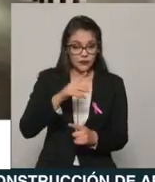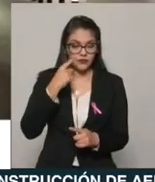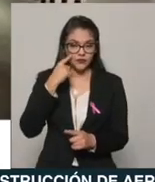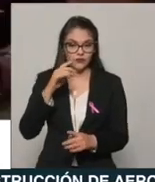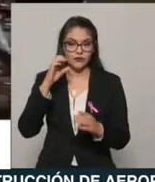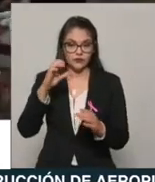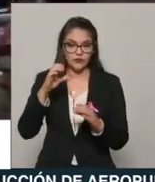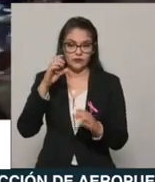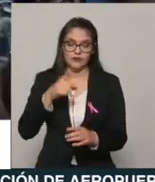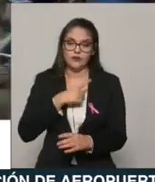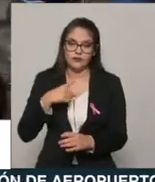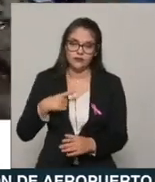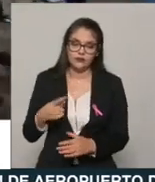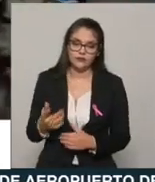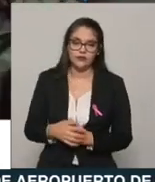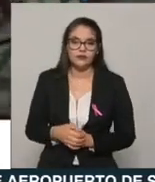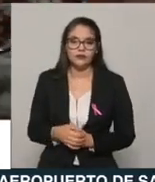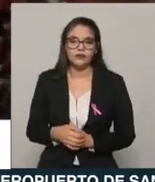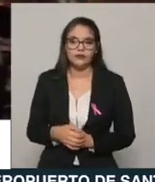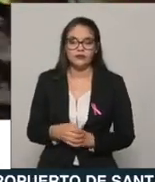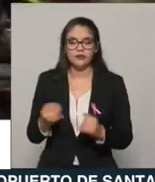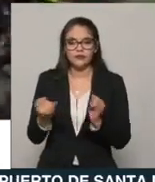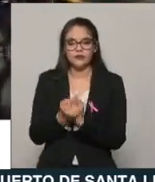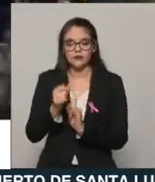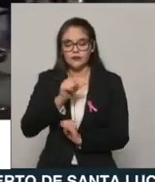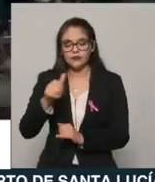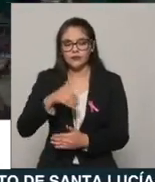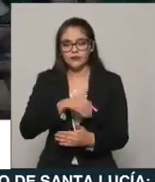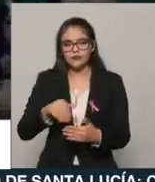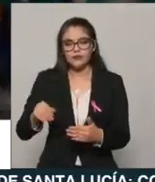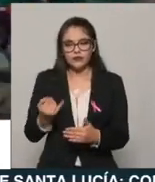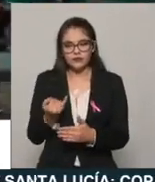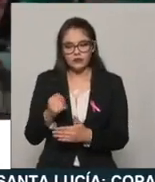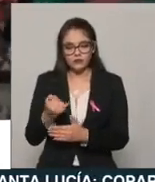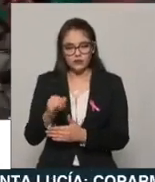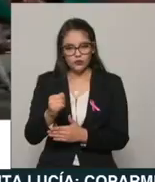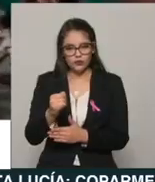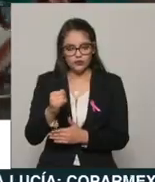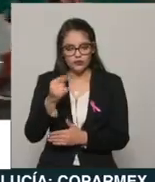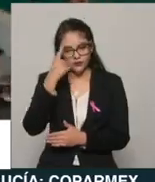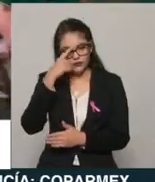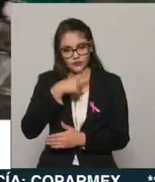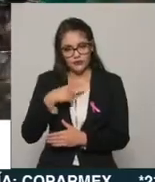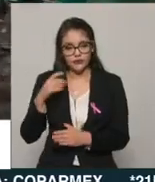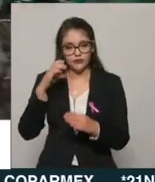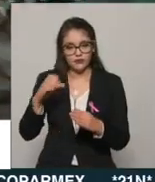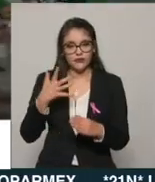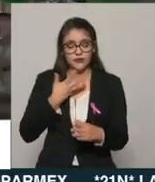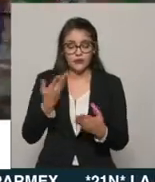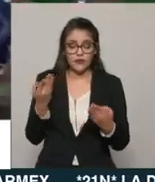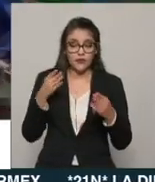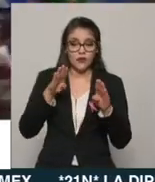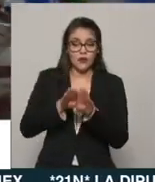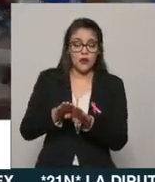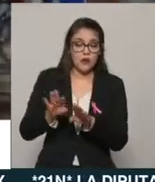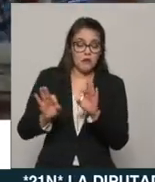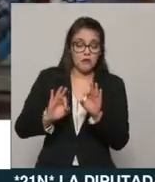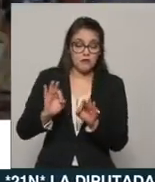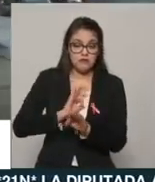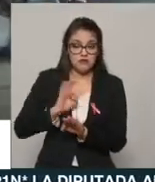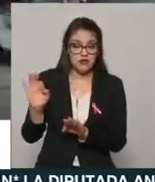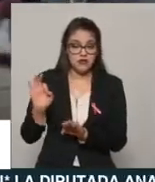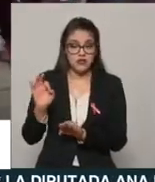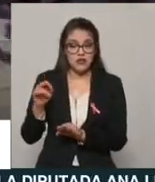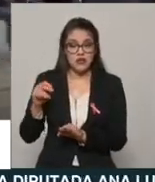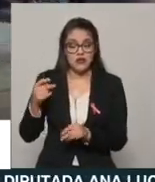pues tome previsiones. También en Insurgentes y Vitualesio Robles se registran algunos bloqueos intermitentes. Algunos